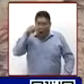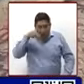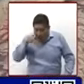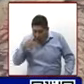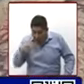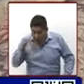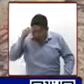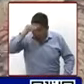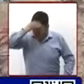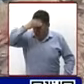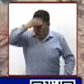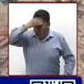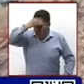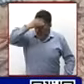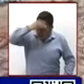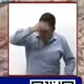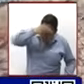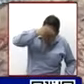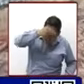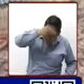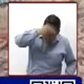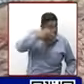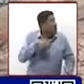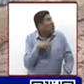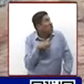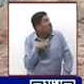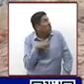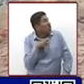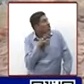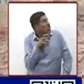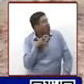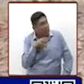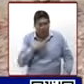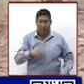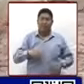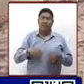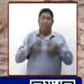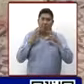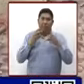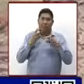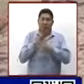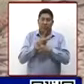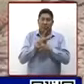hemos mirado y ahí la mamá estaba ya enojada con nosotros.